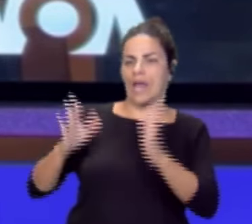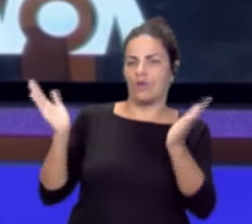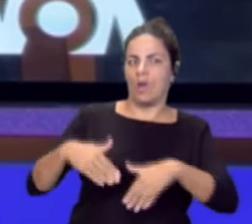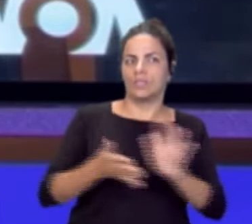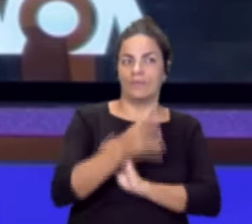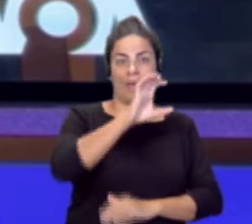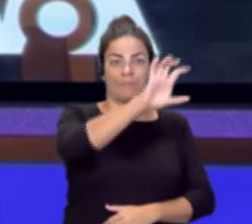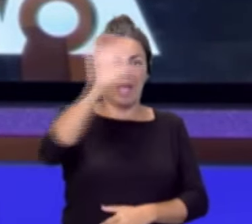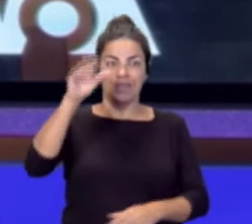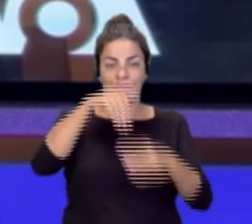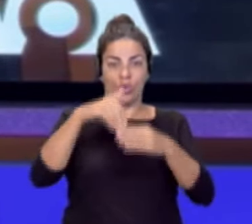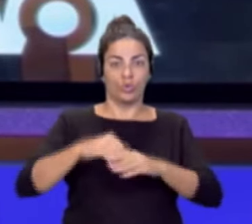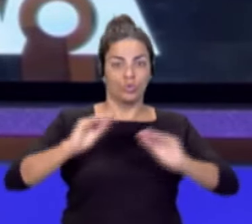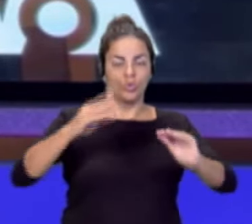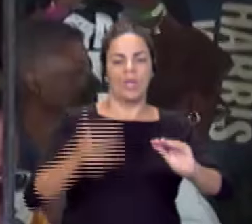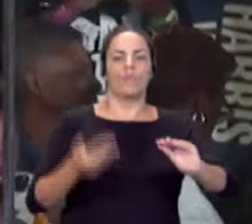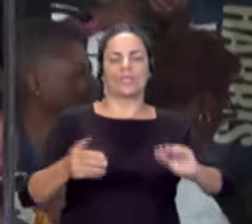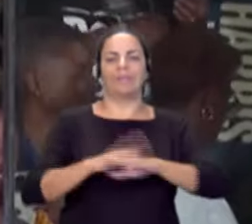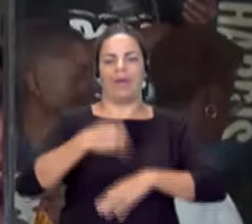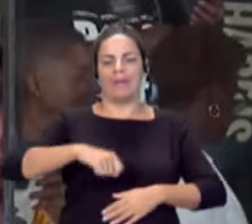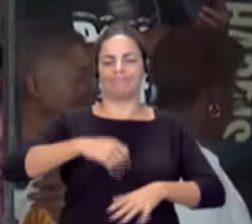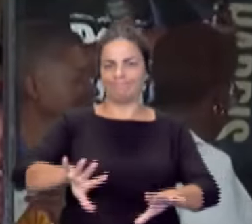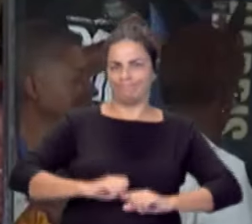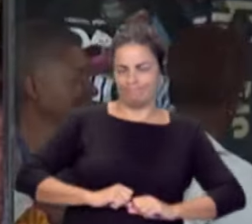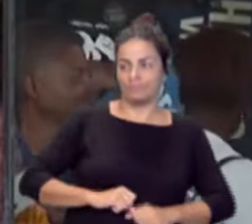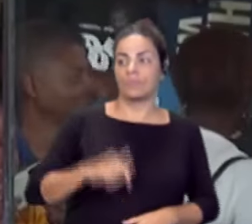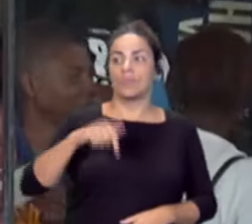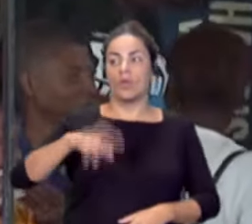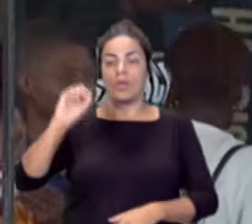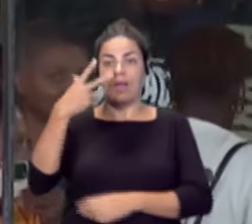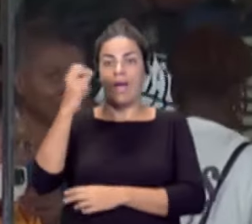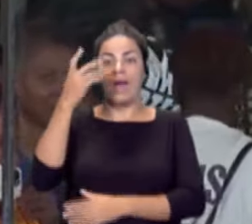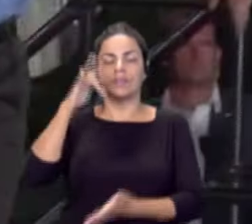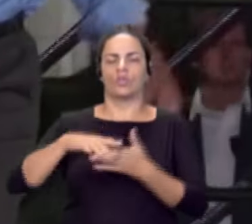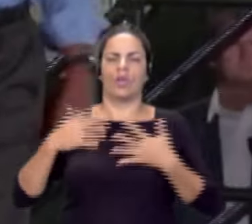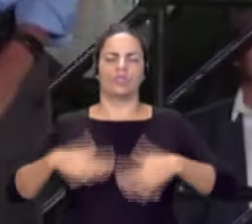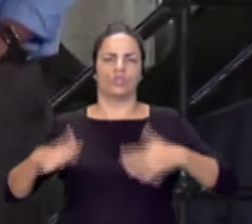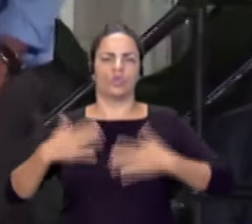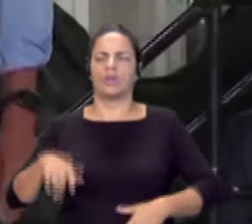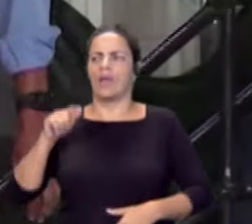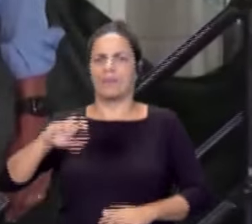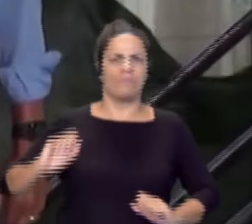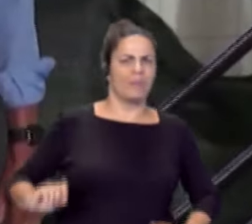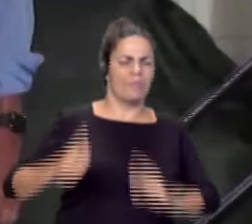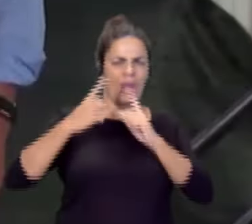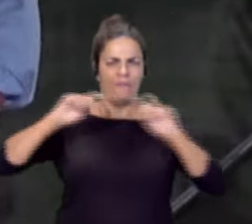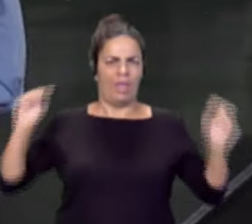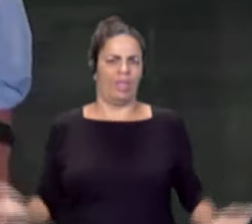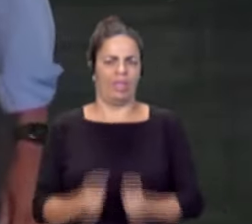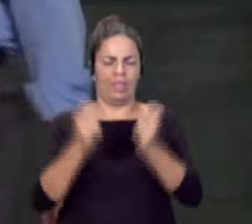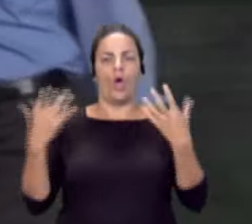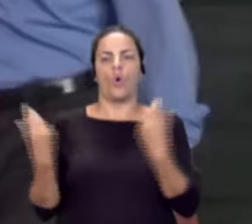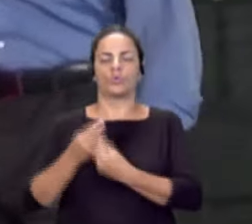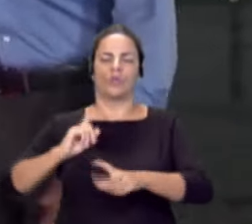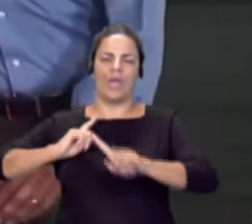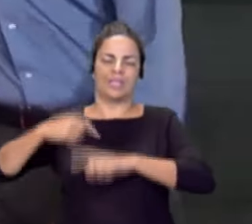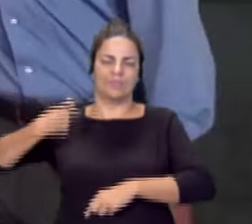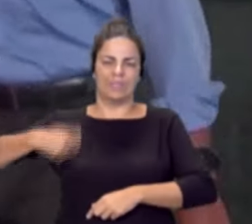hora de llegar a la Casa Blanca. Harris estuvo hoy en Georgia, donde hizo campaña por primera vez junto al expresidente Barack